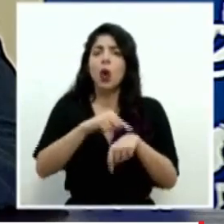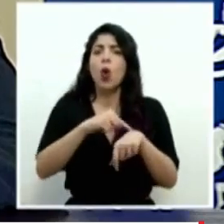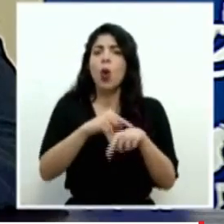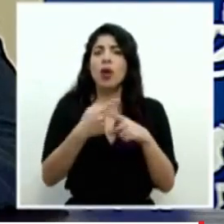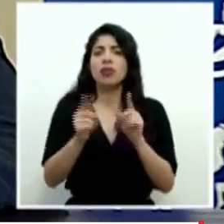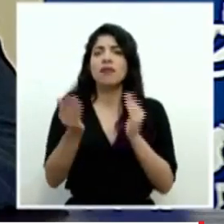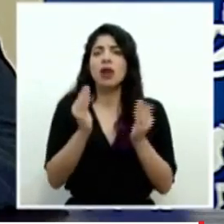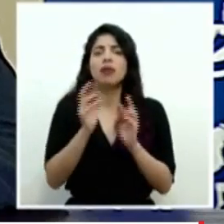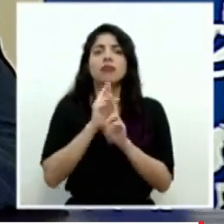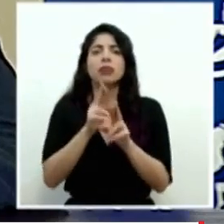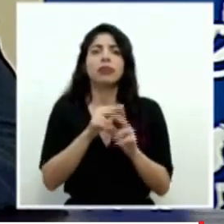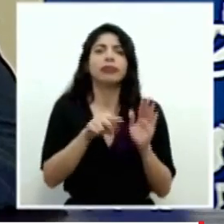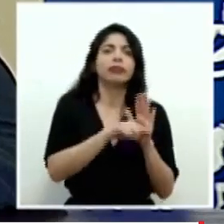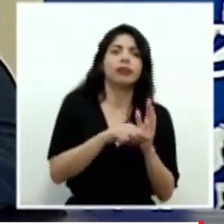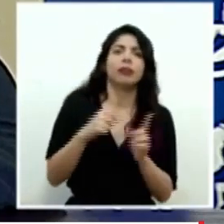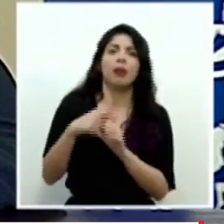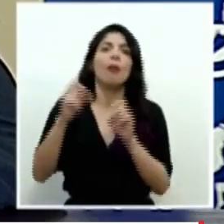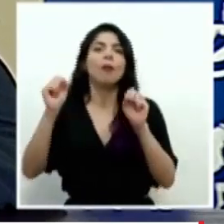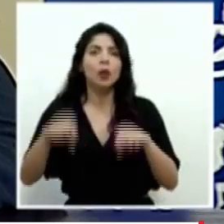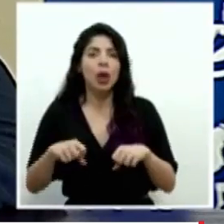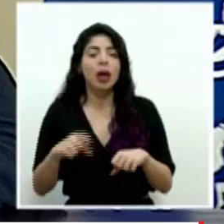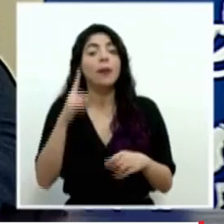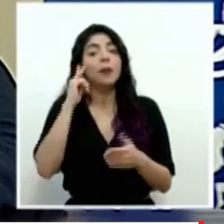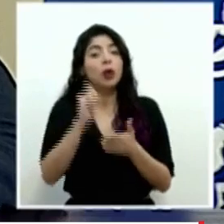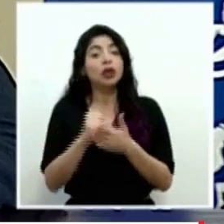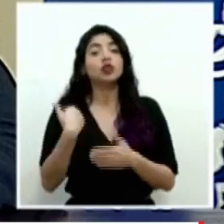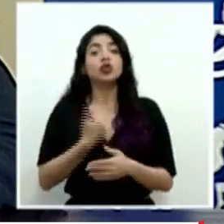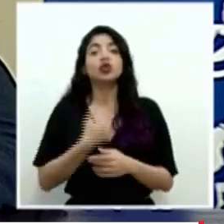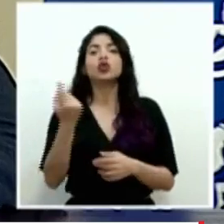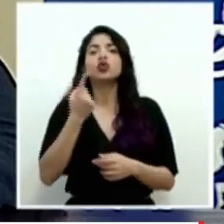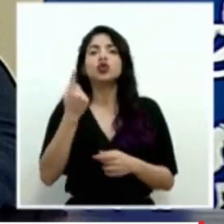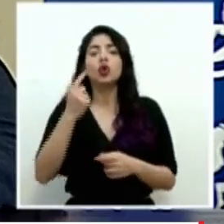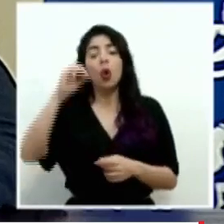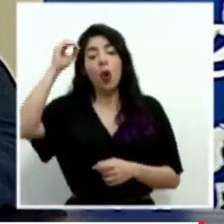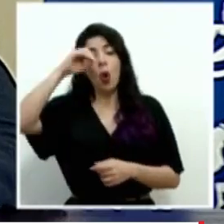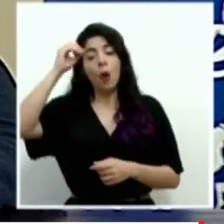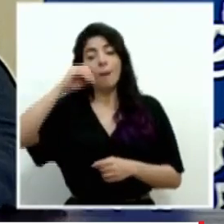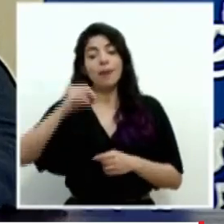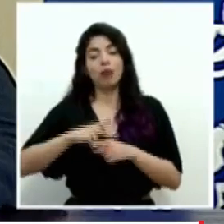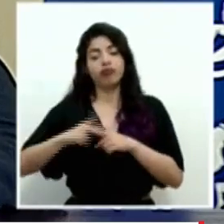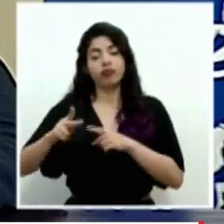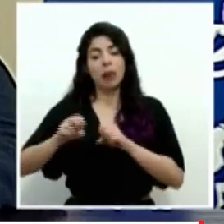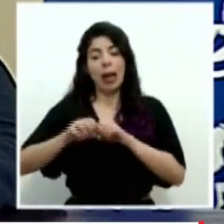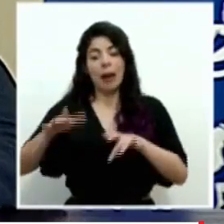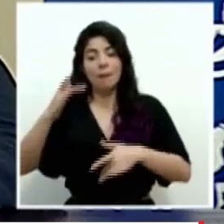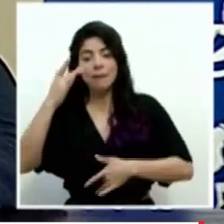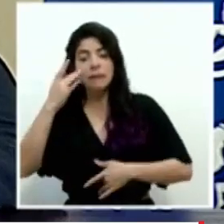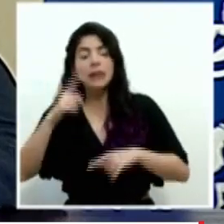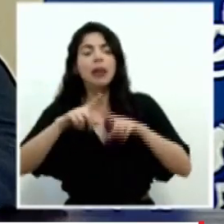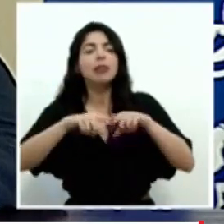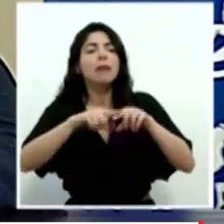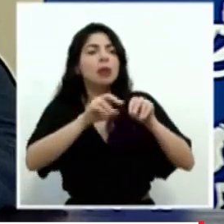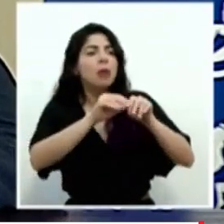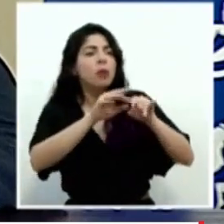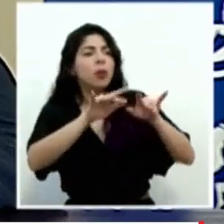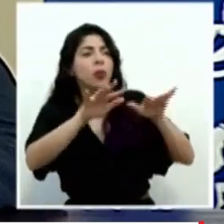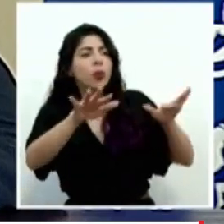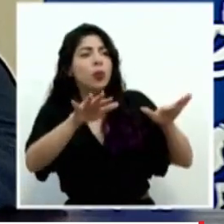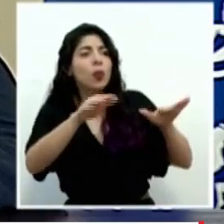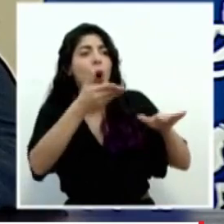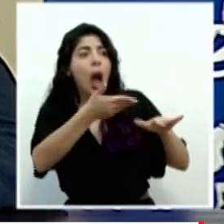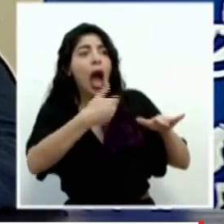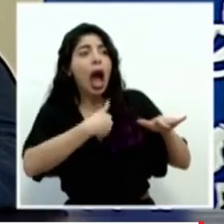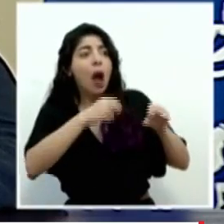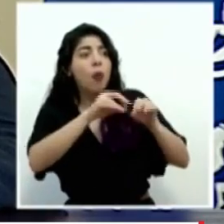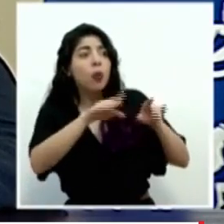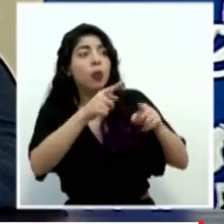algunos tamizajes cuando se ha considerado, de acuerdo a los criterios epidemiológicos y de comportamiento de la transmisión en los diferentes servicios